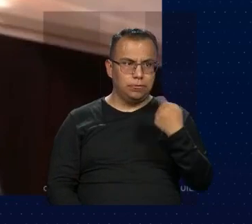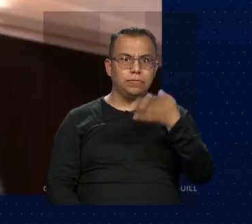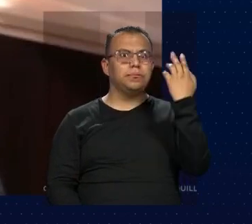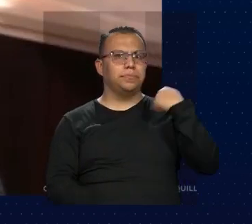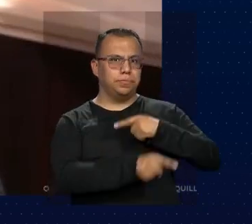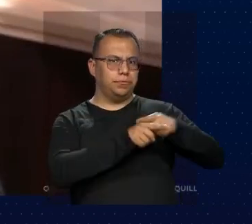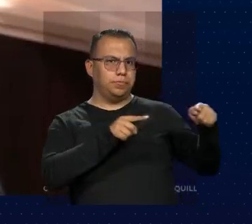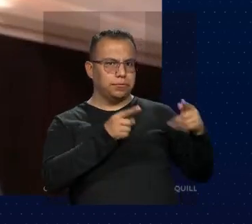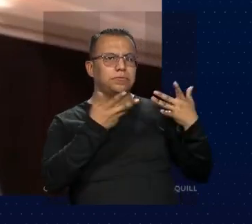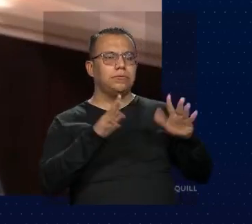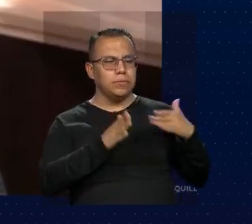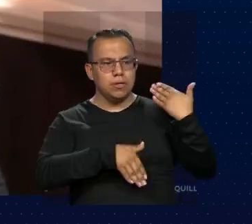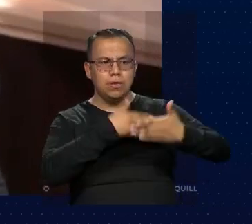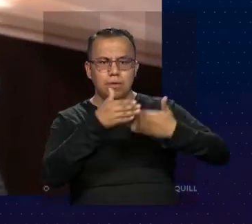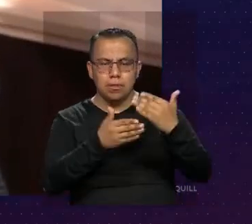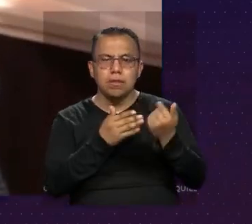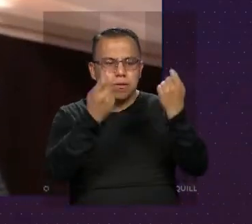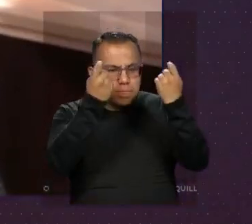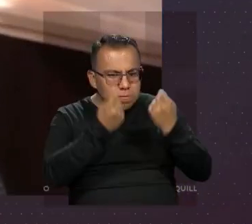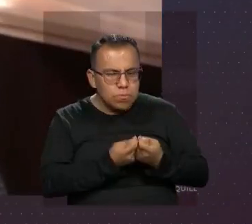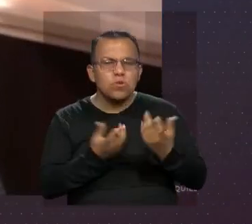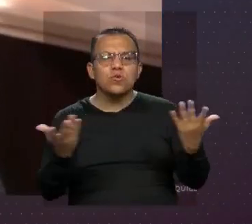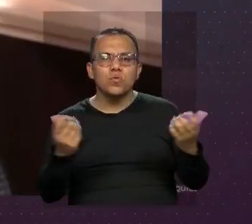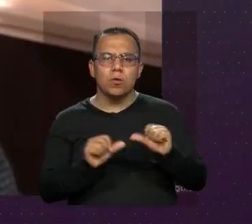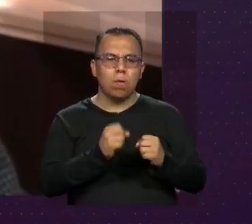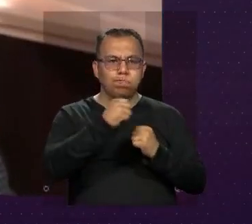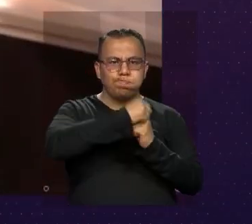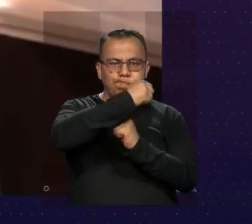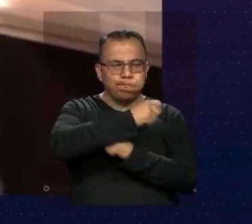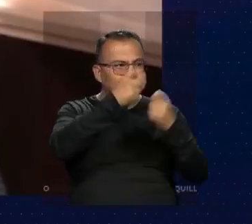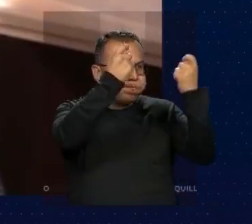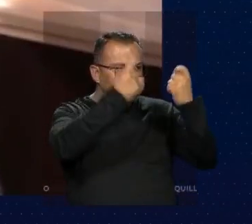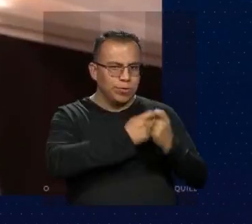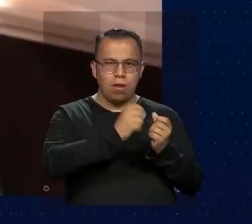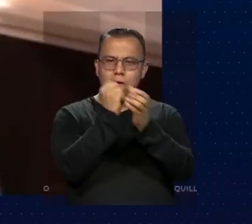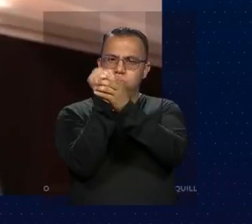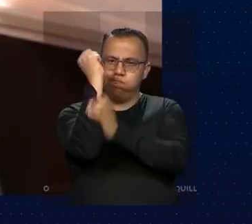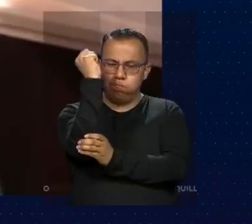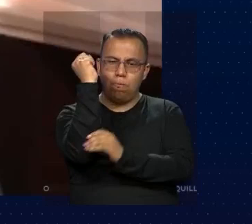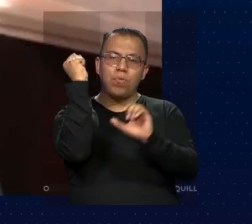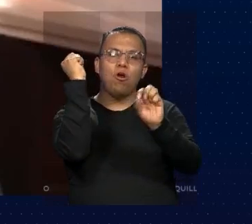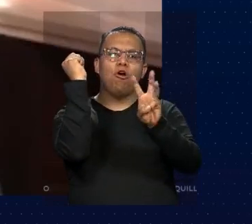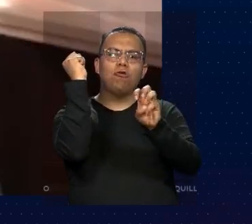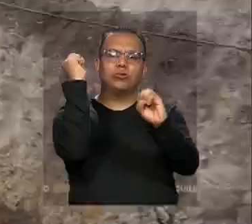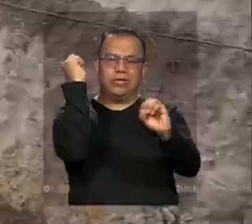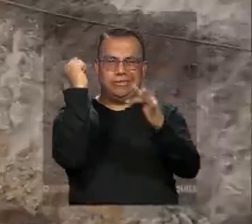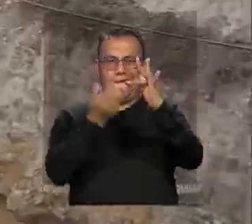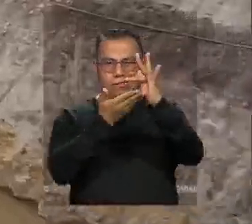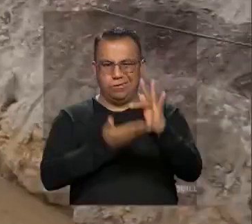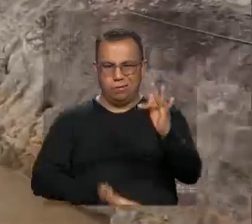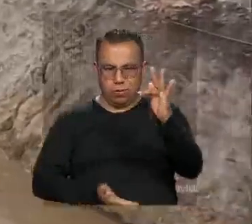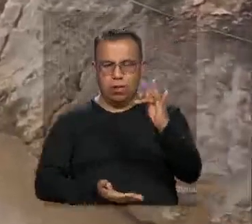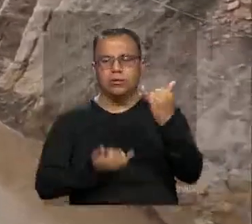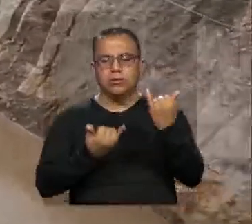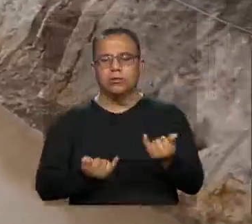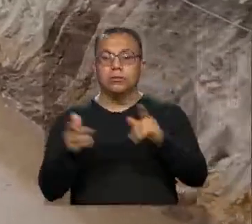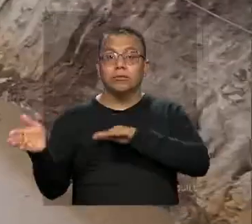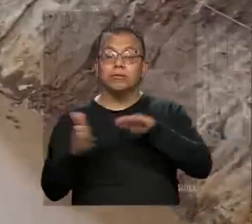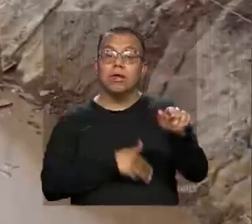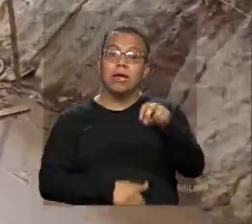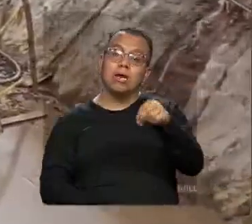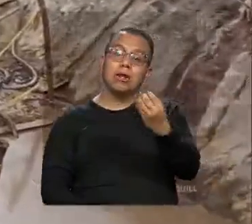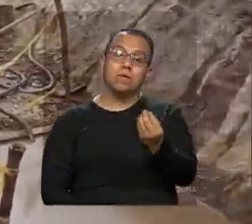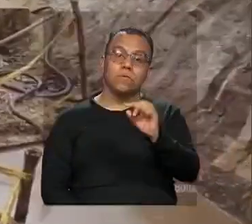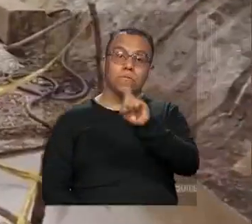pasada, ya hizo el izaje de cuatro vigas que pesan alrededor de 80 toneladas cada una. Y sobre la avenida NQS